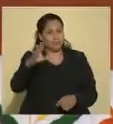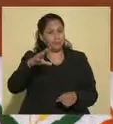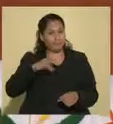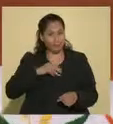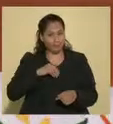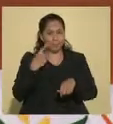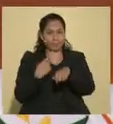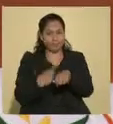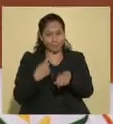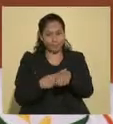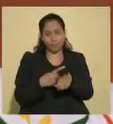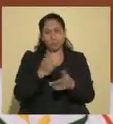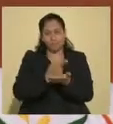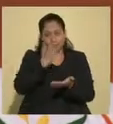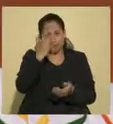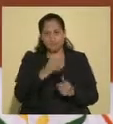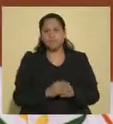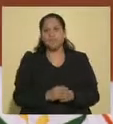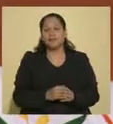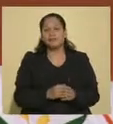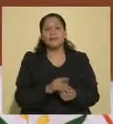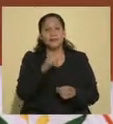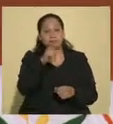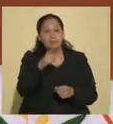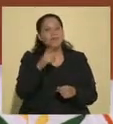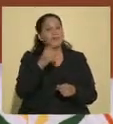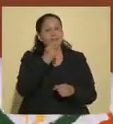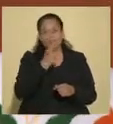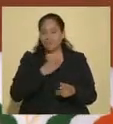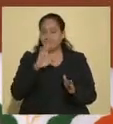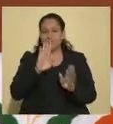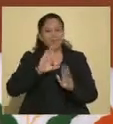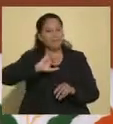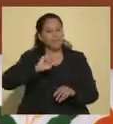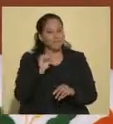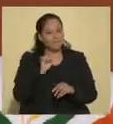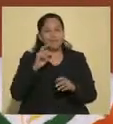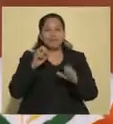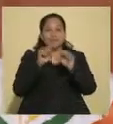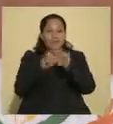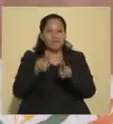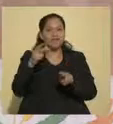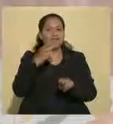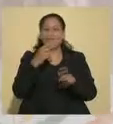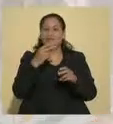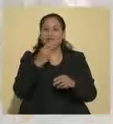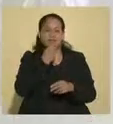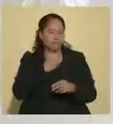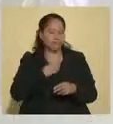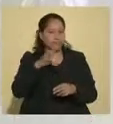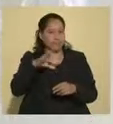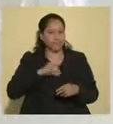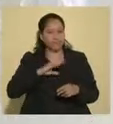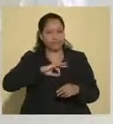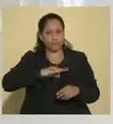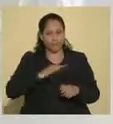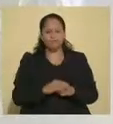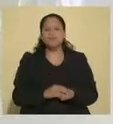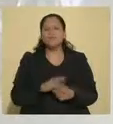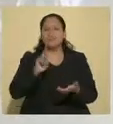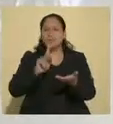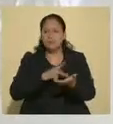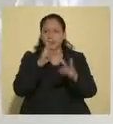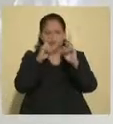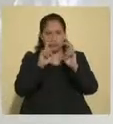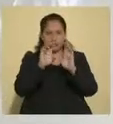la enfermedad de transmisión sexual, ahí sí la pescas porque la pescas con el galán. Sí, sí. Ahora, retomando este tema